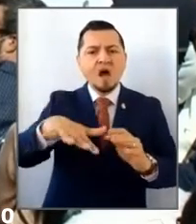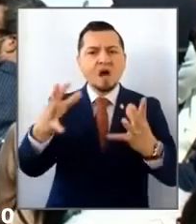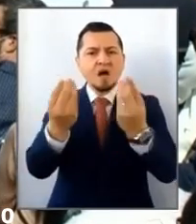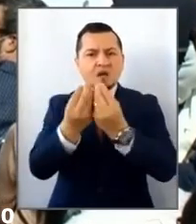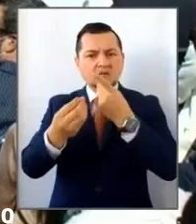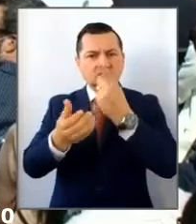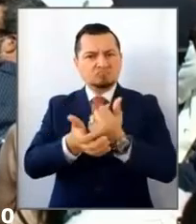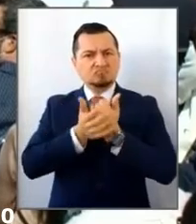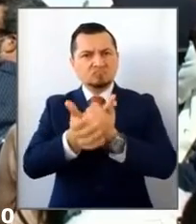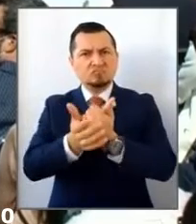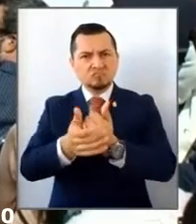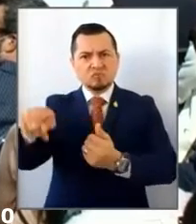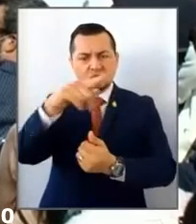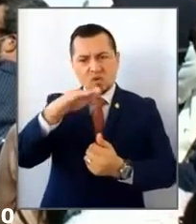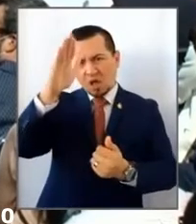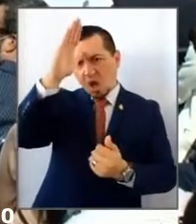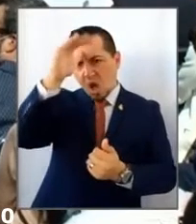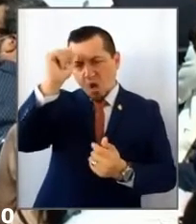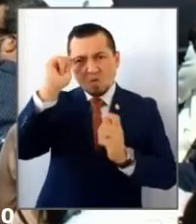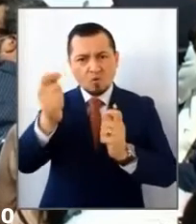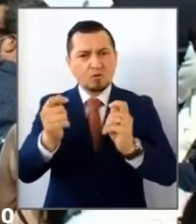agendas locales de la discusión pública,